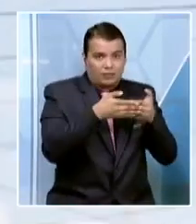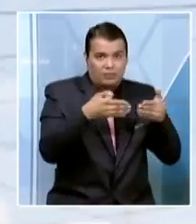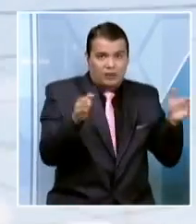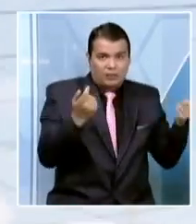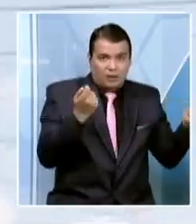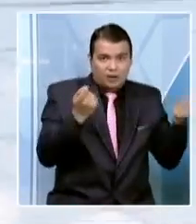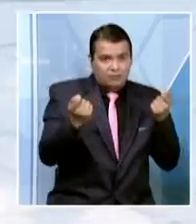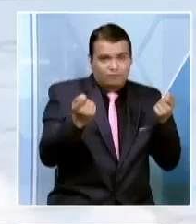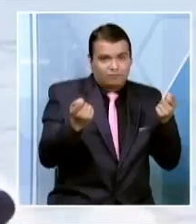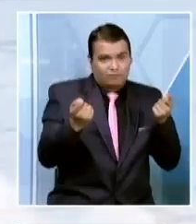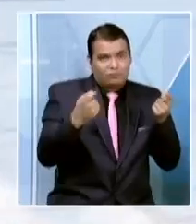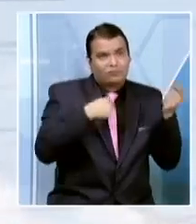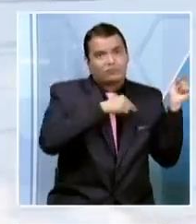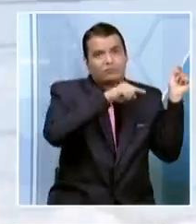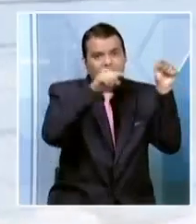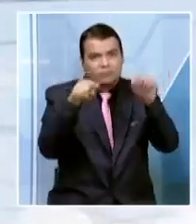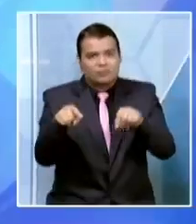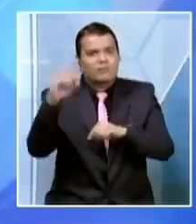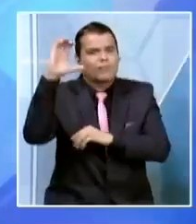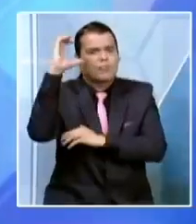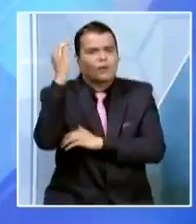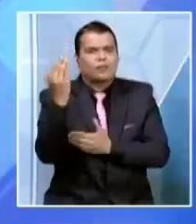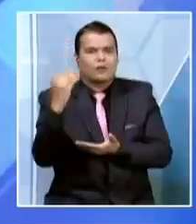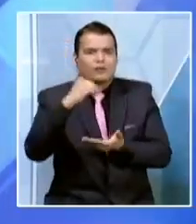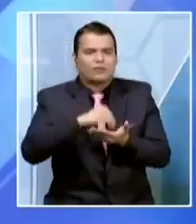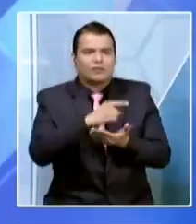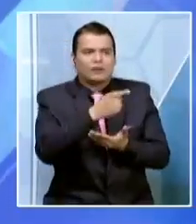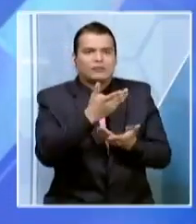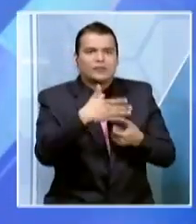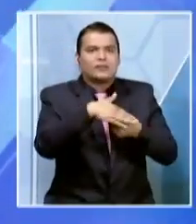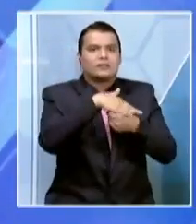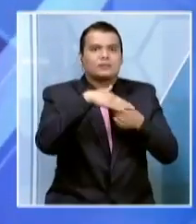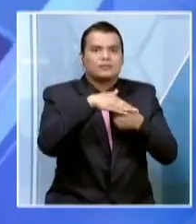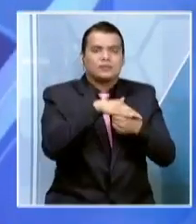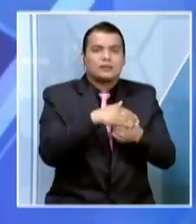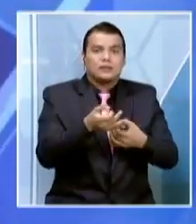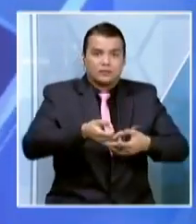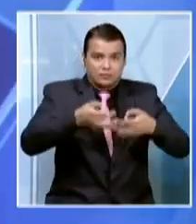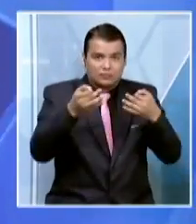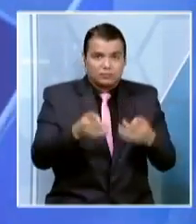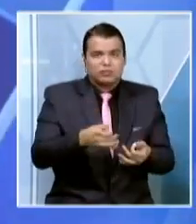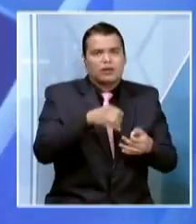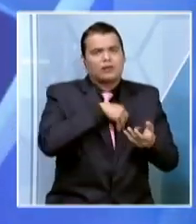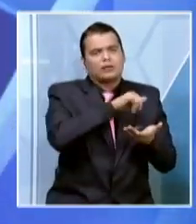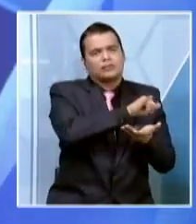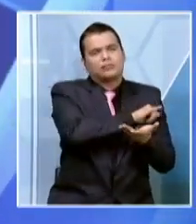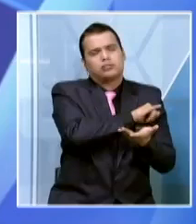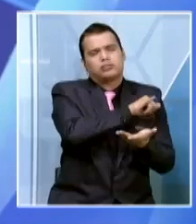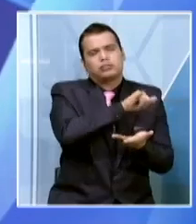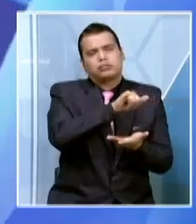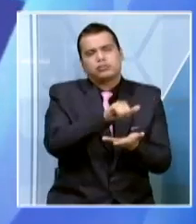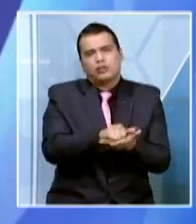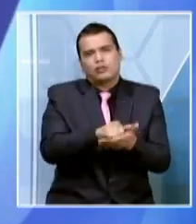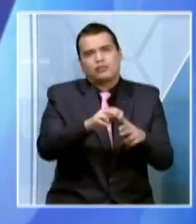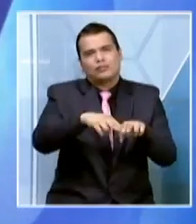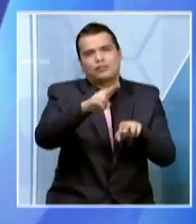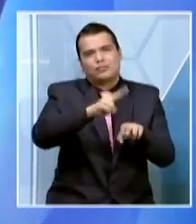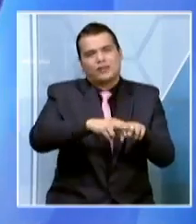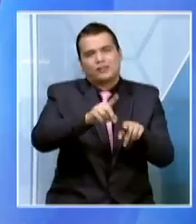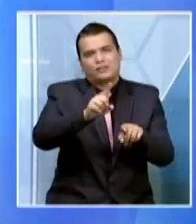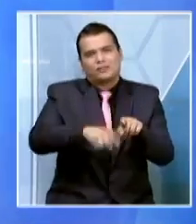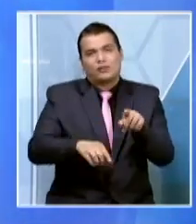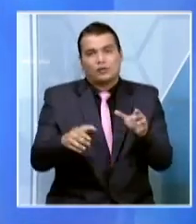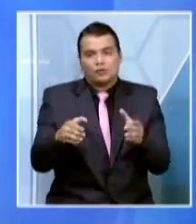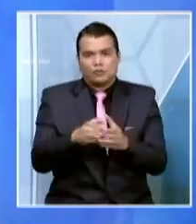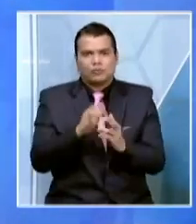controlar. Por eso necesita volver a Colombia, pero por las condiciones de Juan Sebastián no puede hacerlo en un vuelo comercial como ya se lo han ofrecido. El